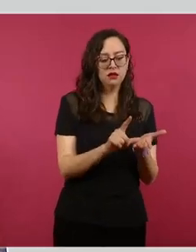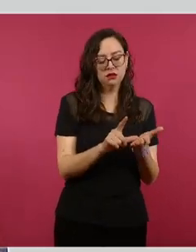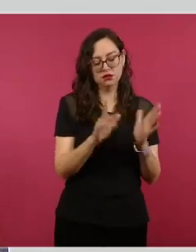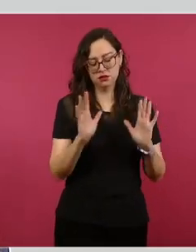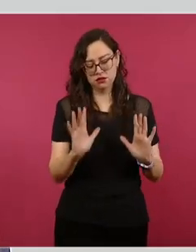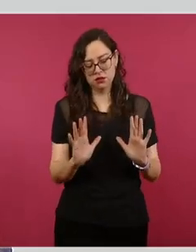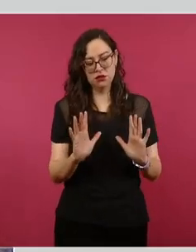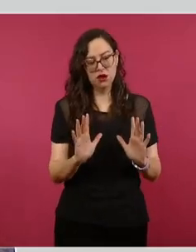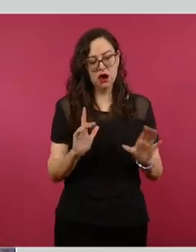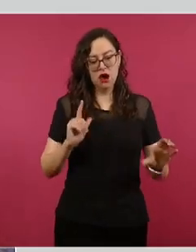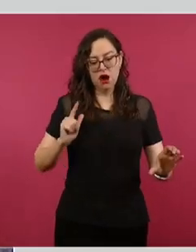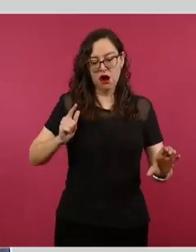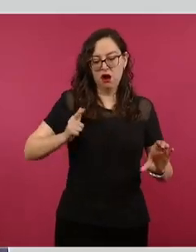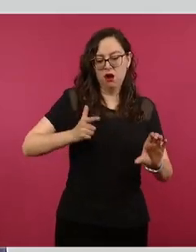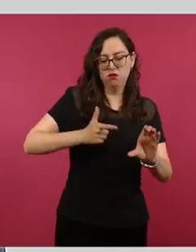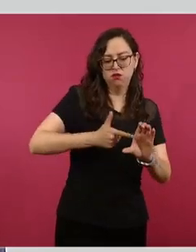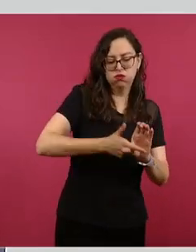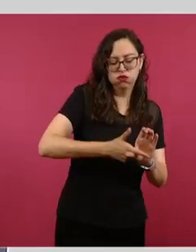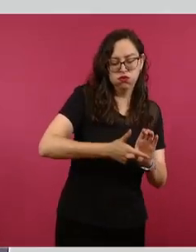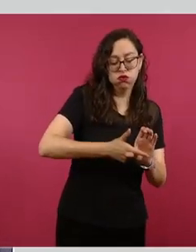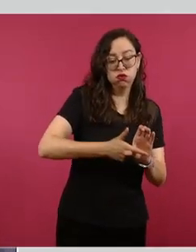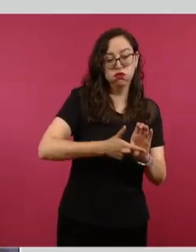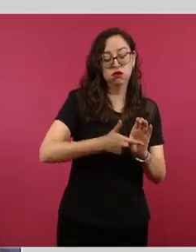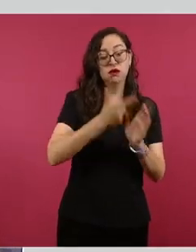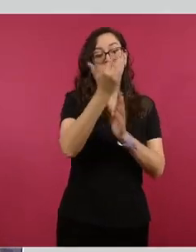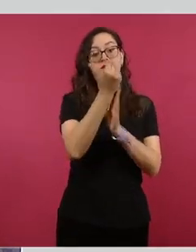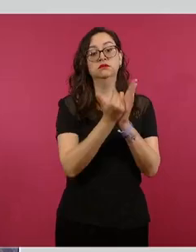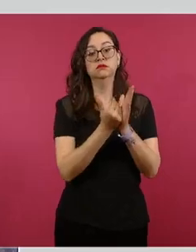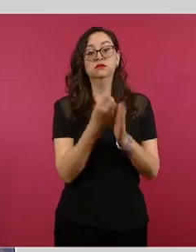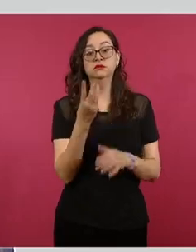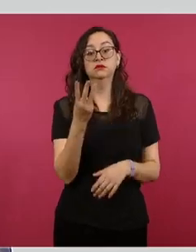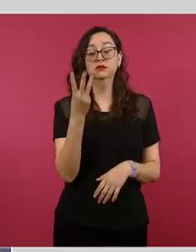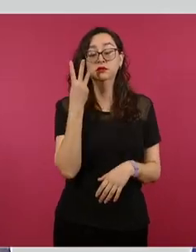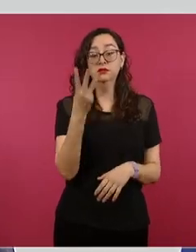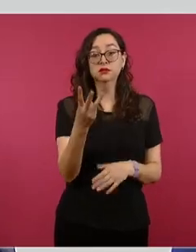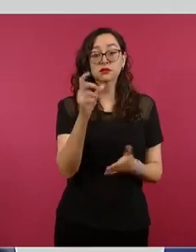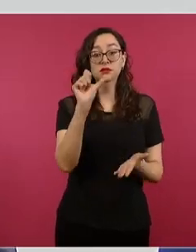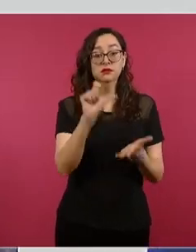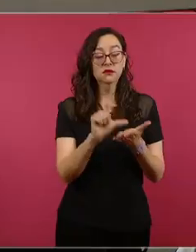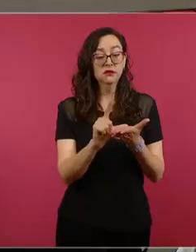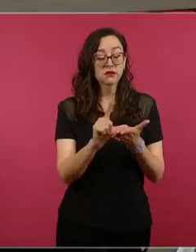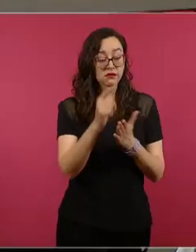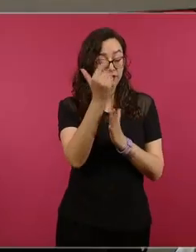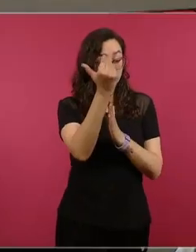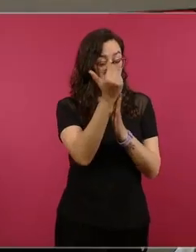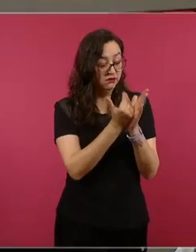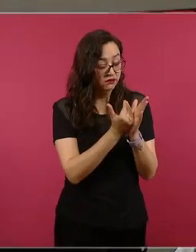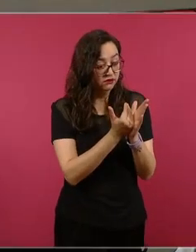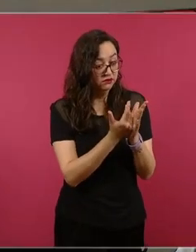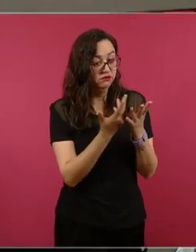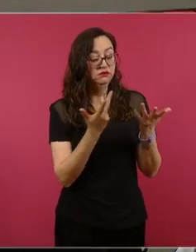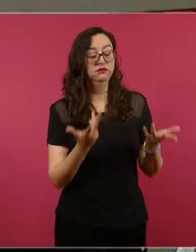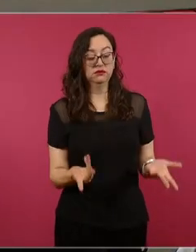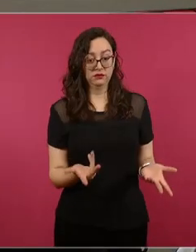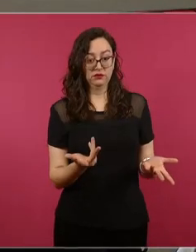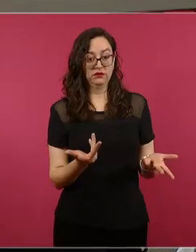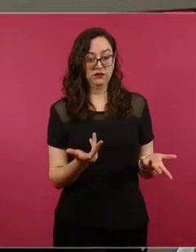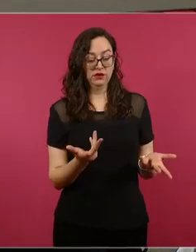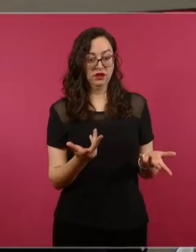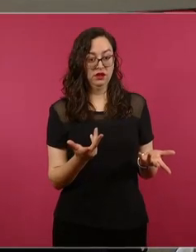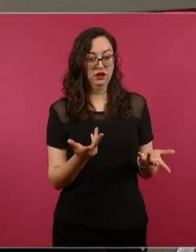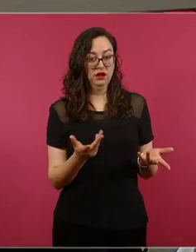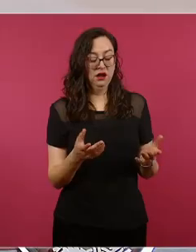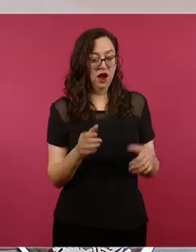ponerlo como referencia y no irnos a mililitros, litros, hacerlo como un ejemplo más didáctico en el caso de un tanque de un